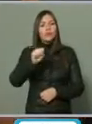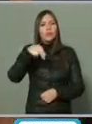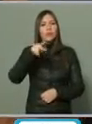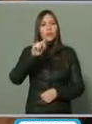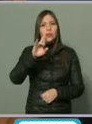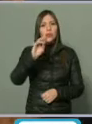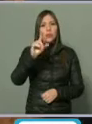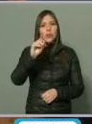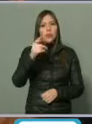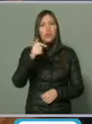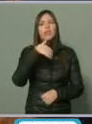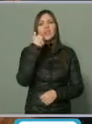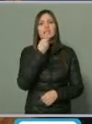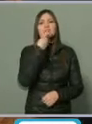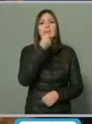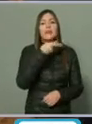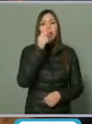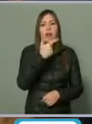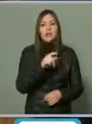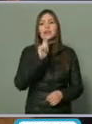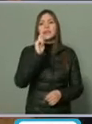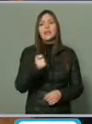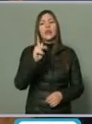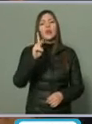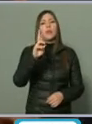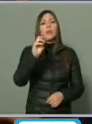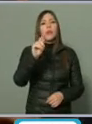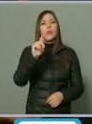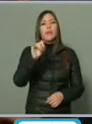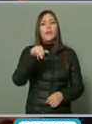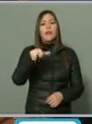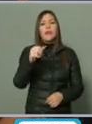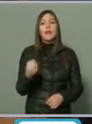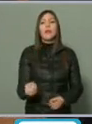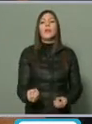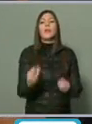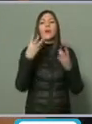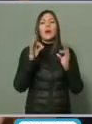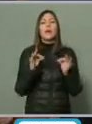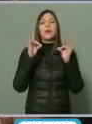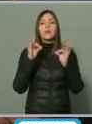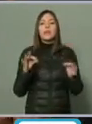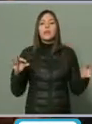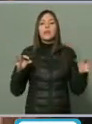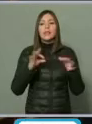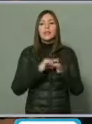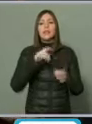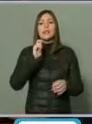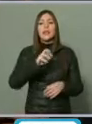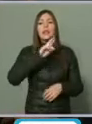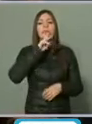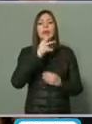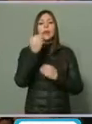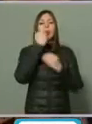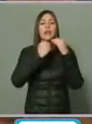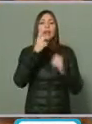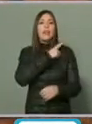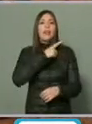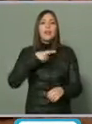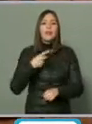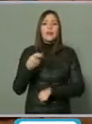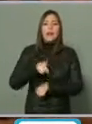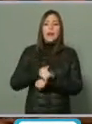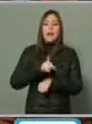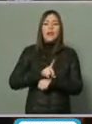sobre las proteínas me gustaría saber cuánto es la cantidad como, pues, mejor que sería consumir diariamente.